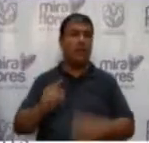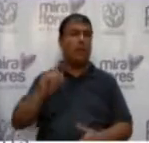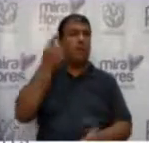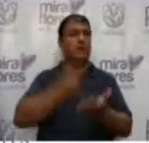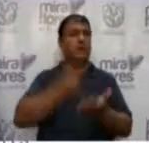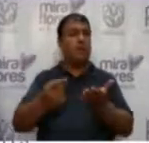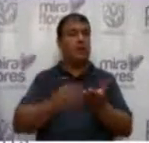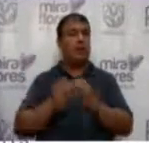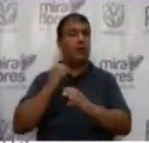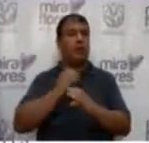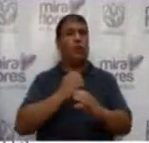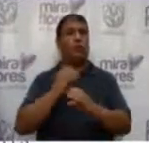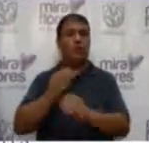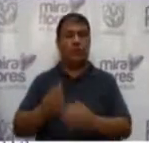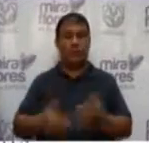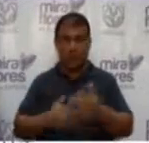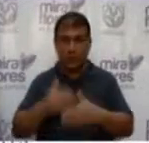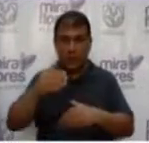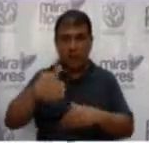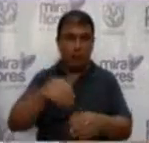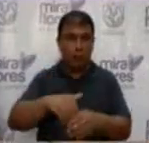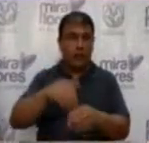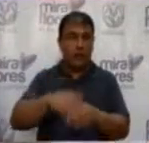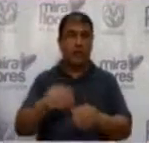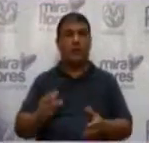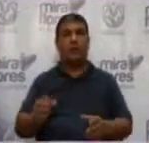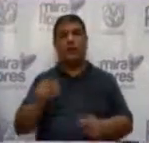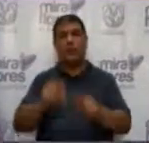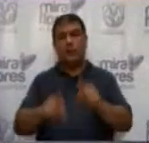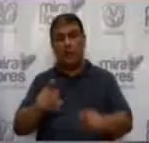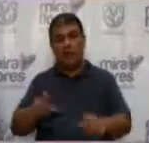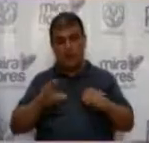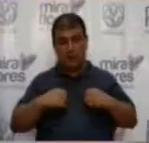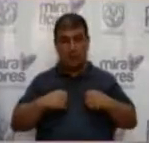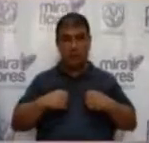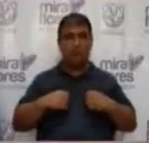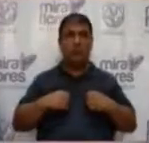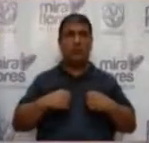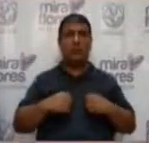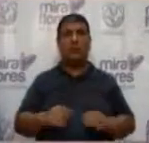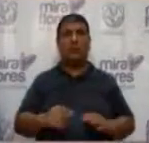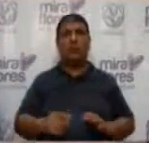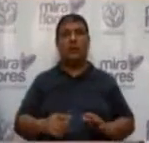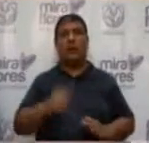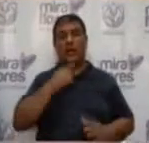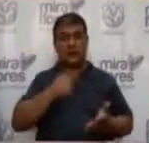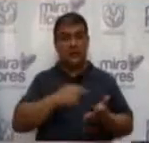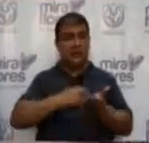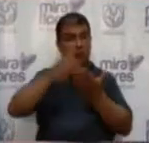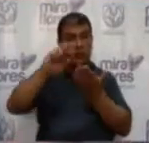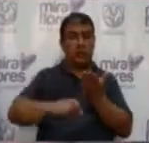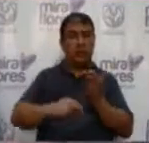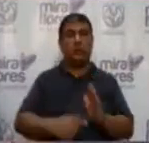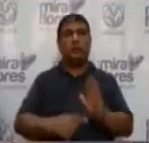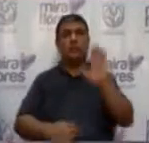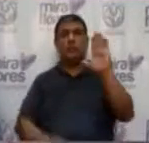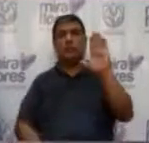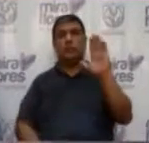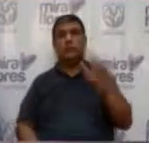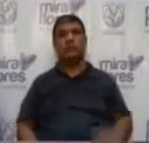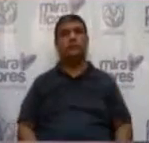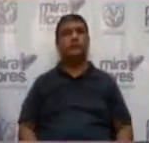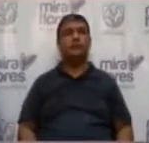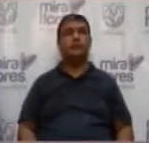octubre. Muy bien, entonces vamos a proceder a votar a aquellos miembros del Consejo que estén a favor de aprobar este proyecto, si no se expresa la señal de